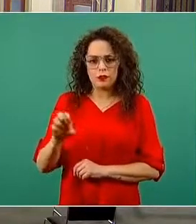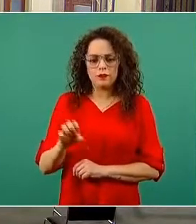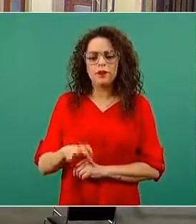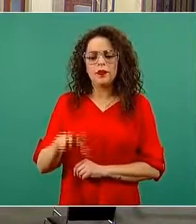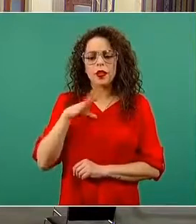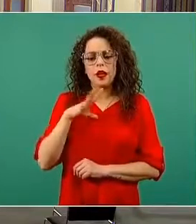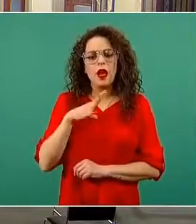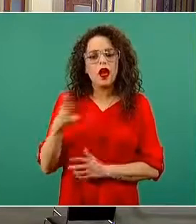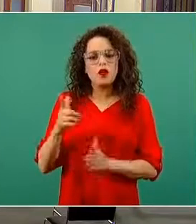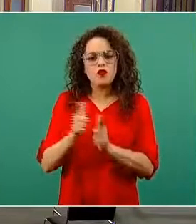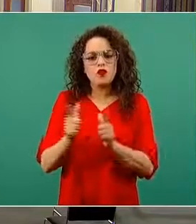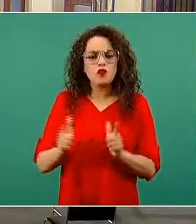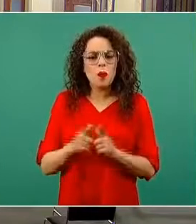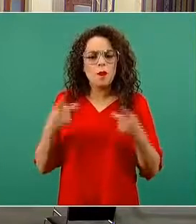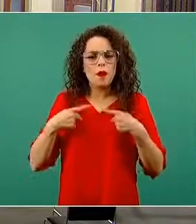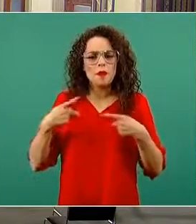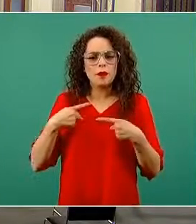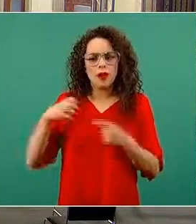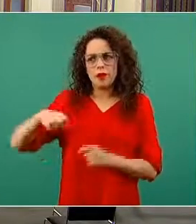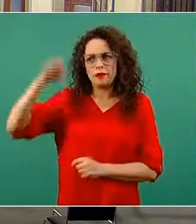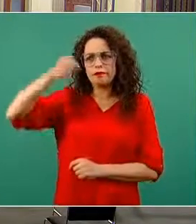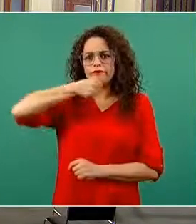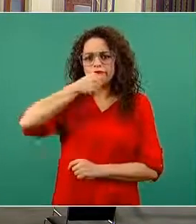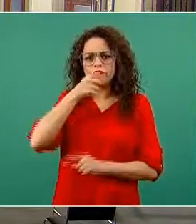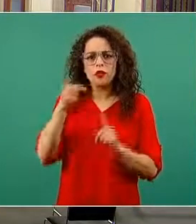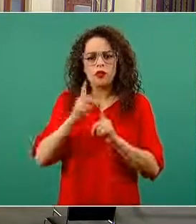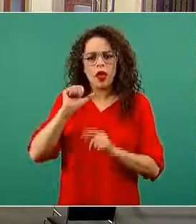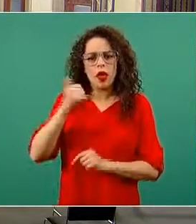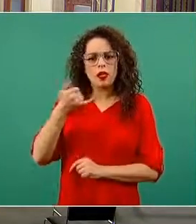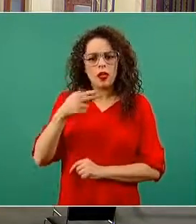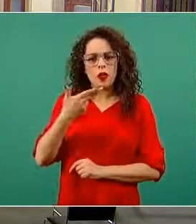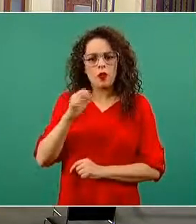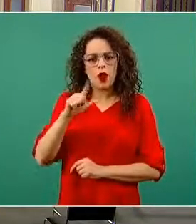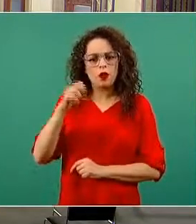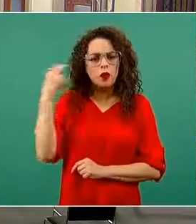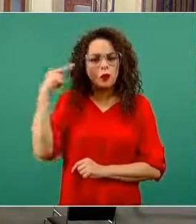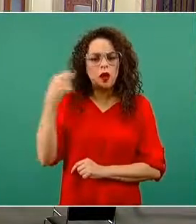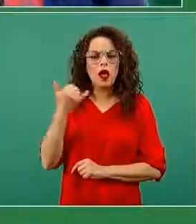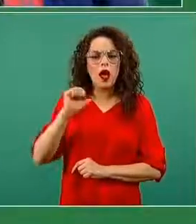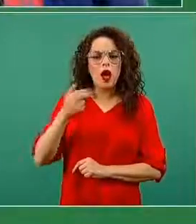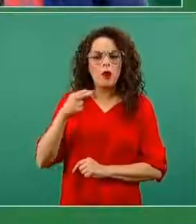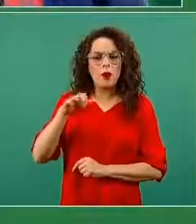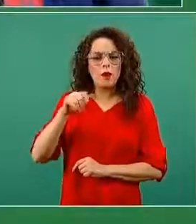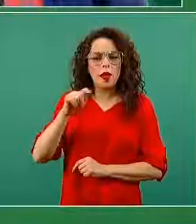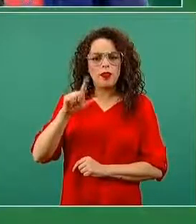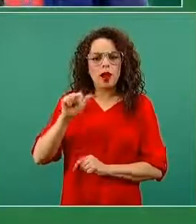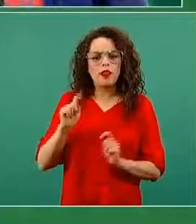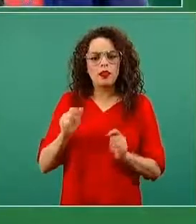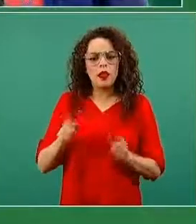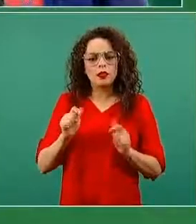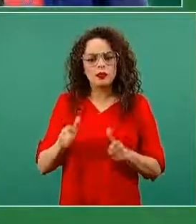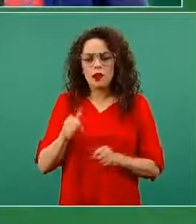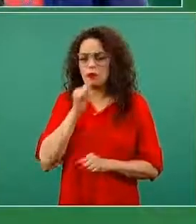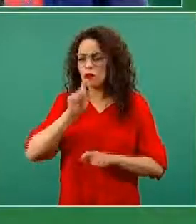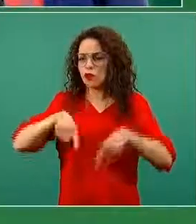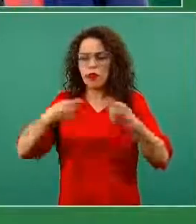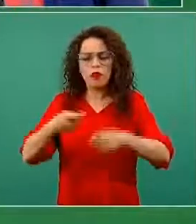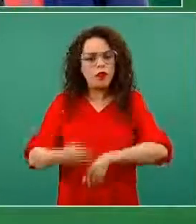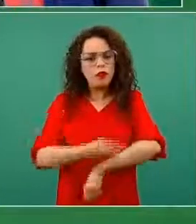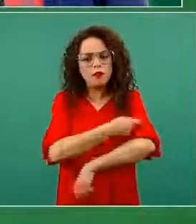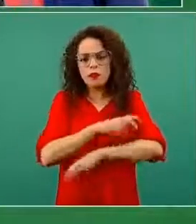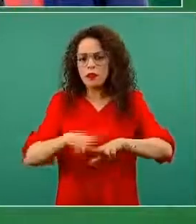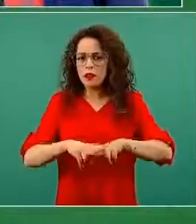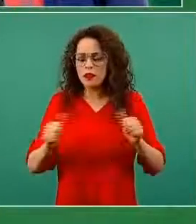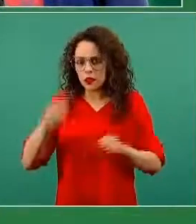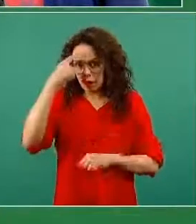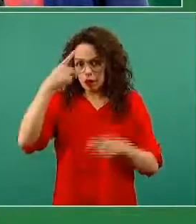de adultos mayores de Ayahualco, Veracruz y Huamantla, Tlaxcala, que no han recibido ninguna dosis de las vacunas para los mayores